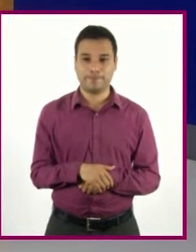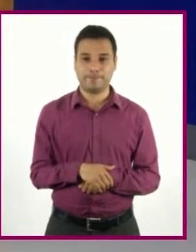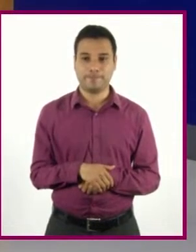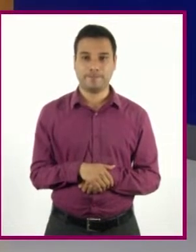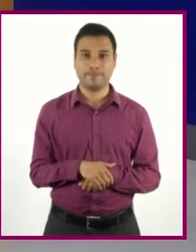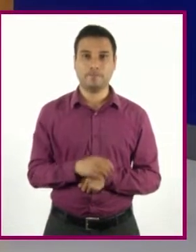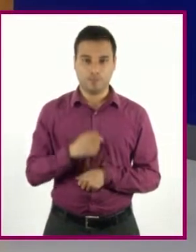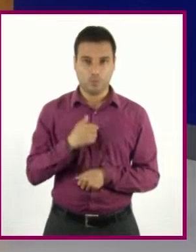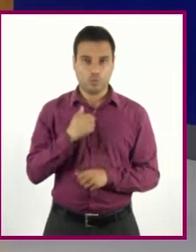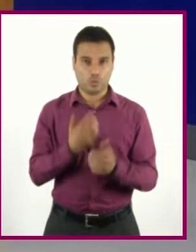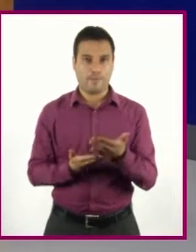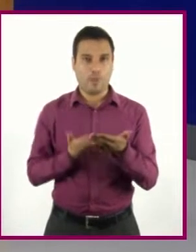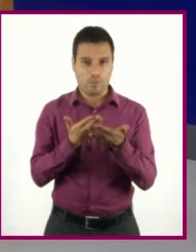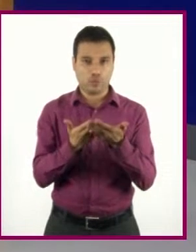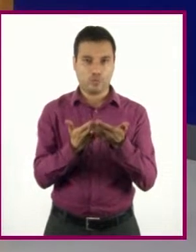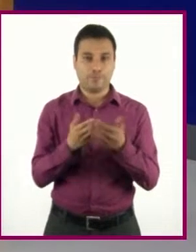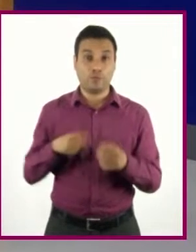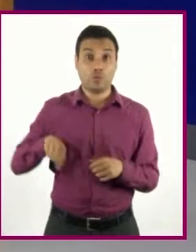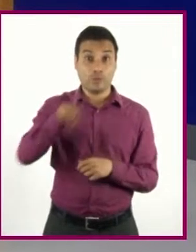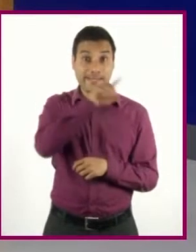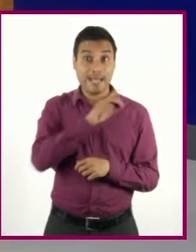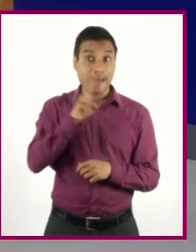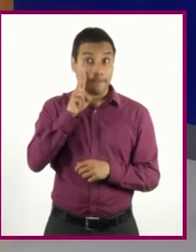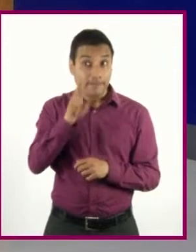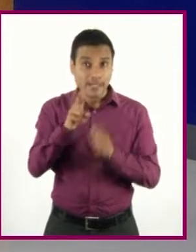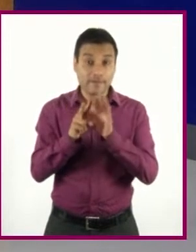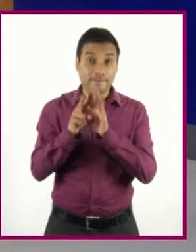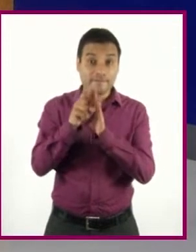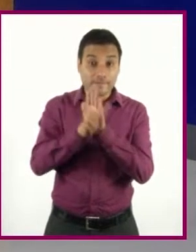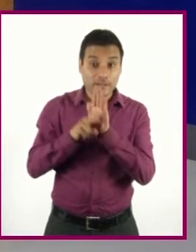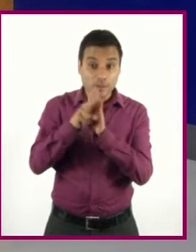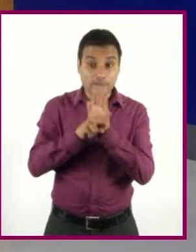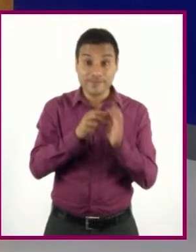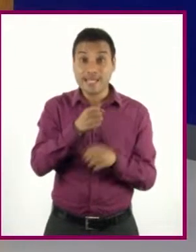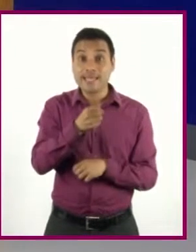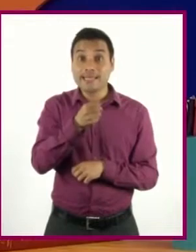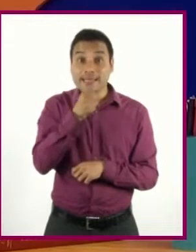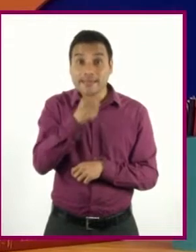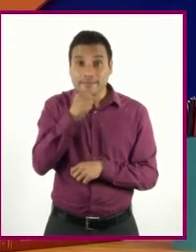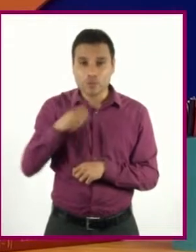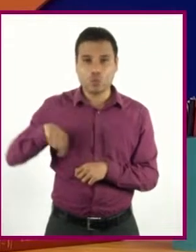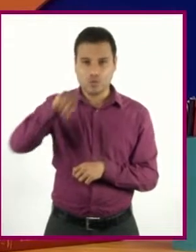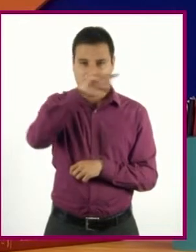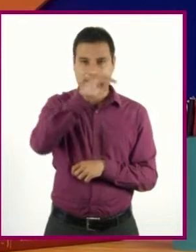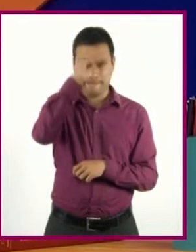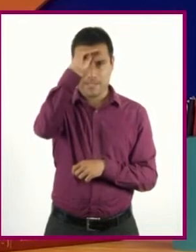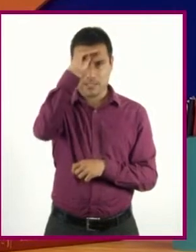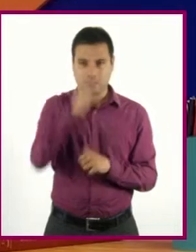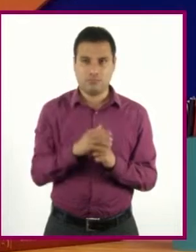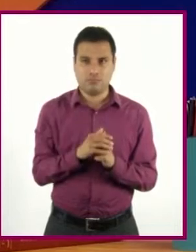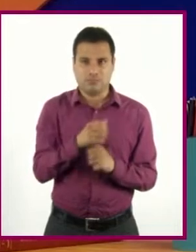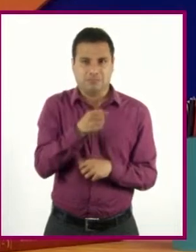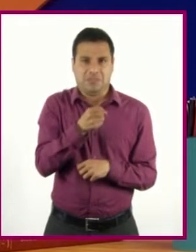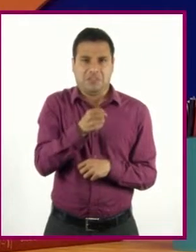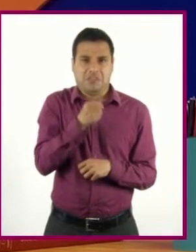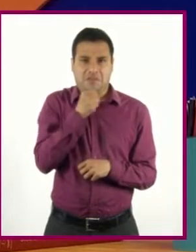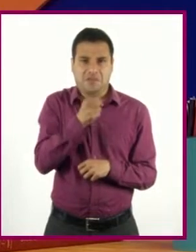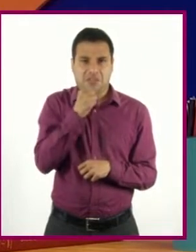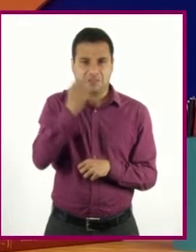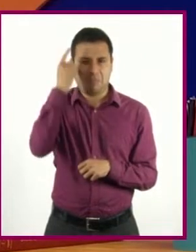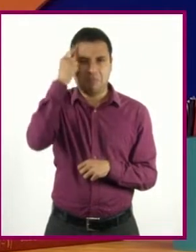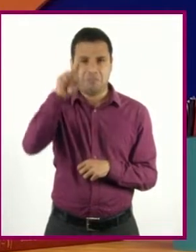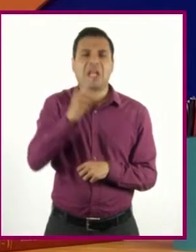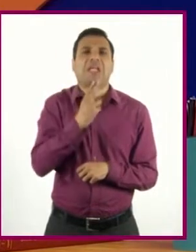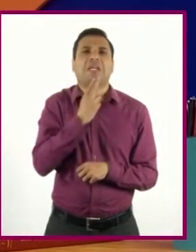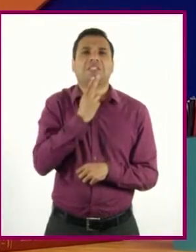Les propongo que analicen el siguiente video de una entrevista y piensen qué uso se le quiere dar.